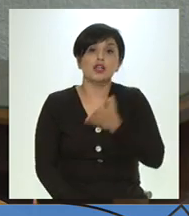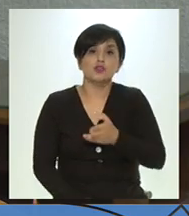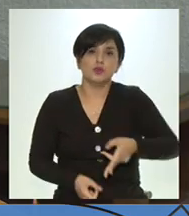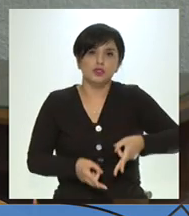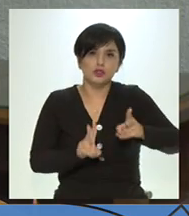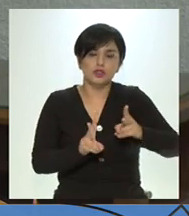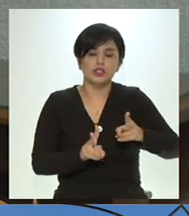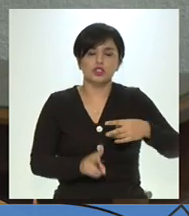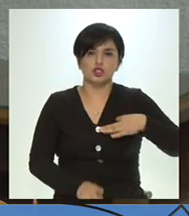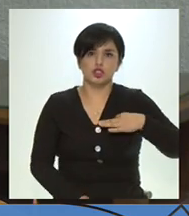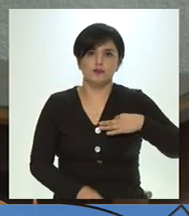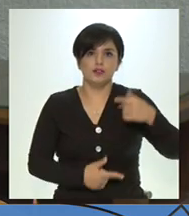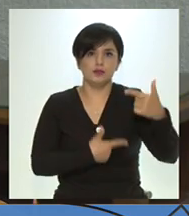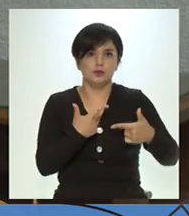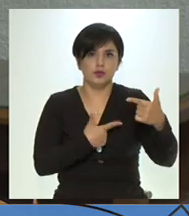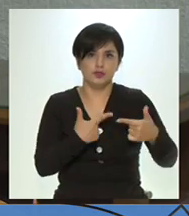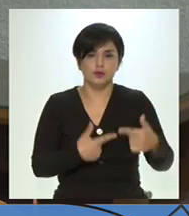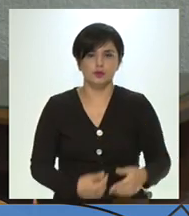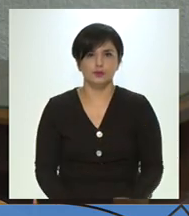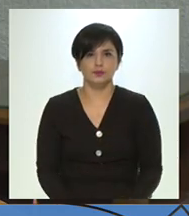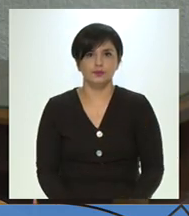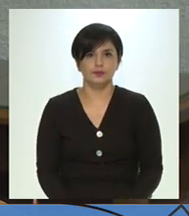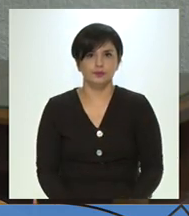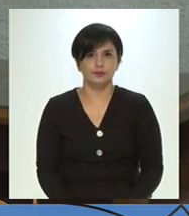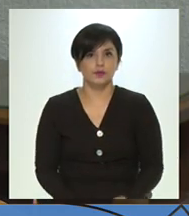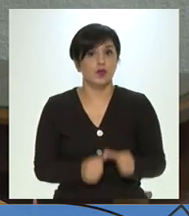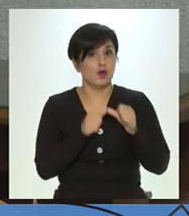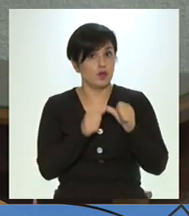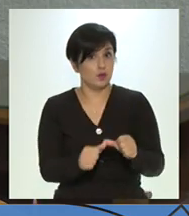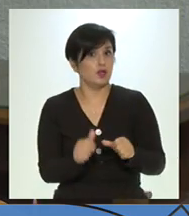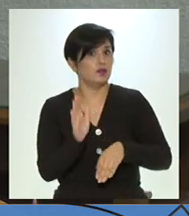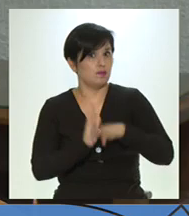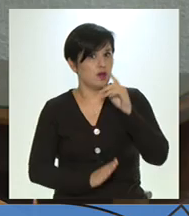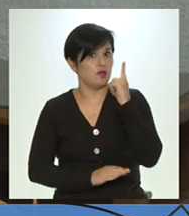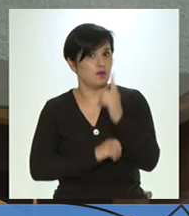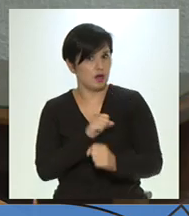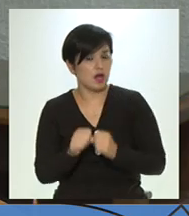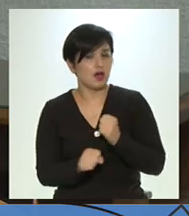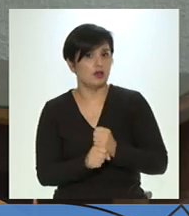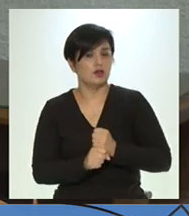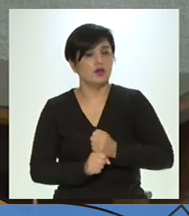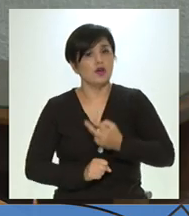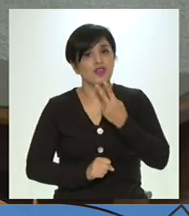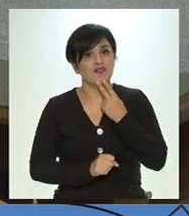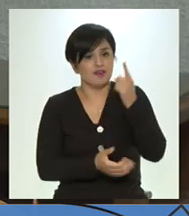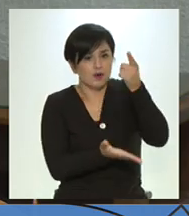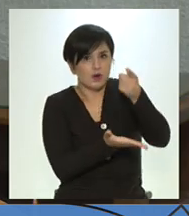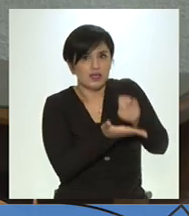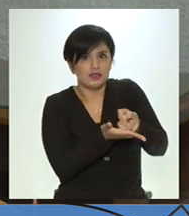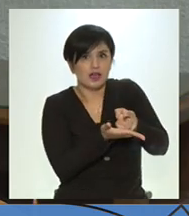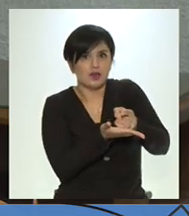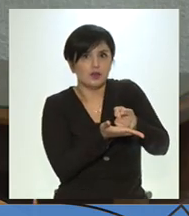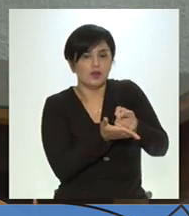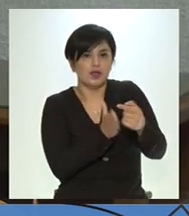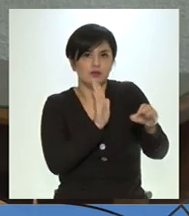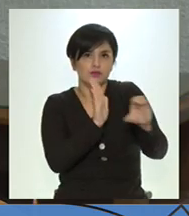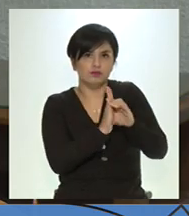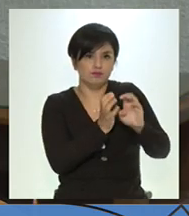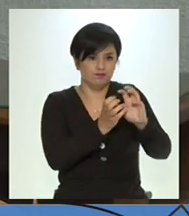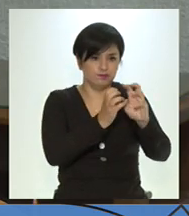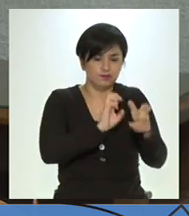no sólo esto durante más de un año de vivir bajo estados de excepción se ha lesionado